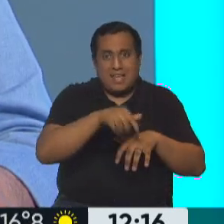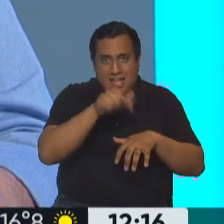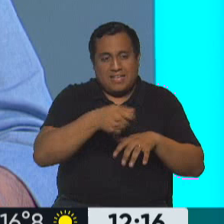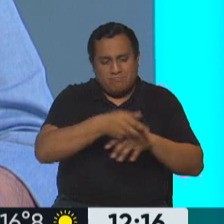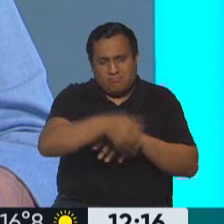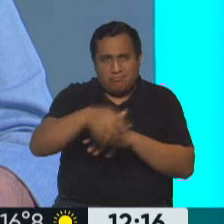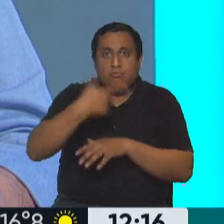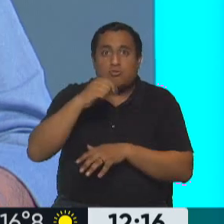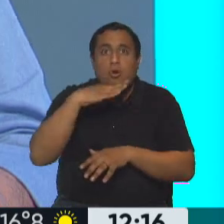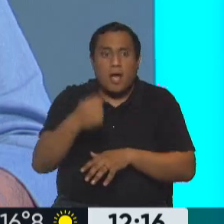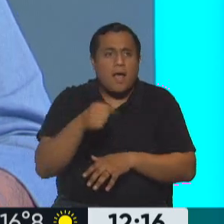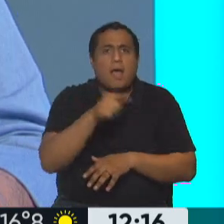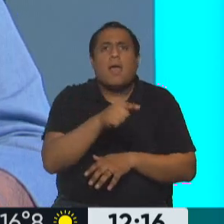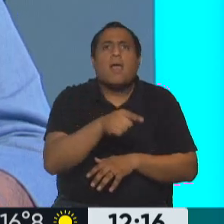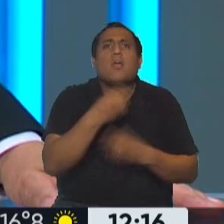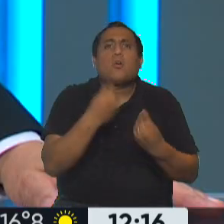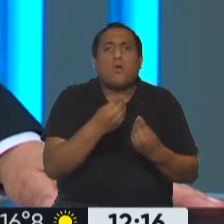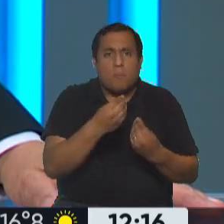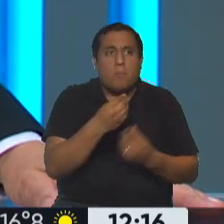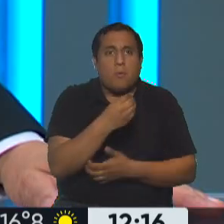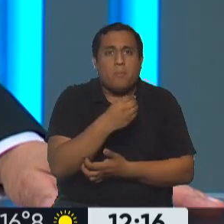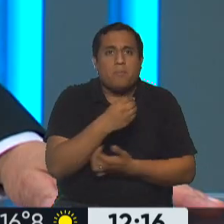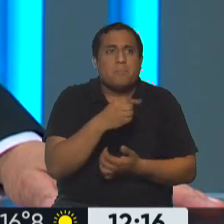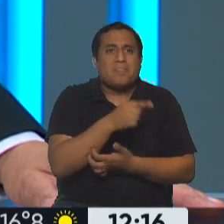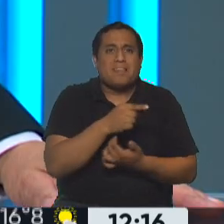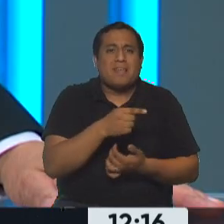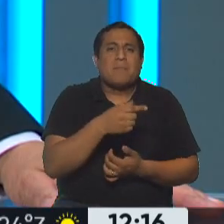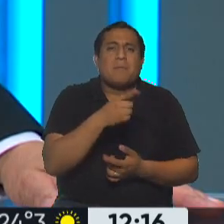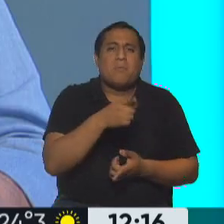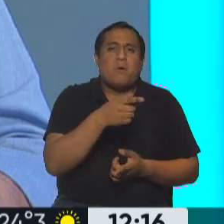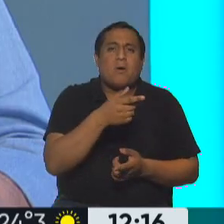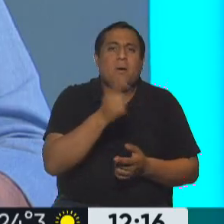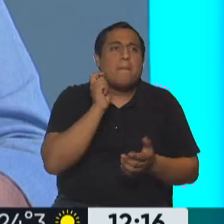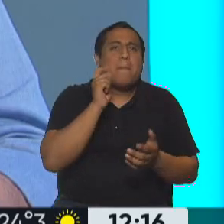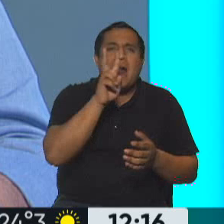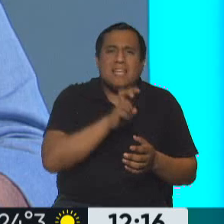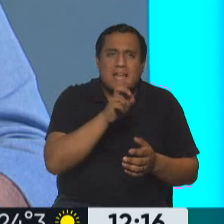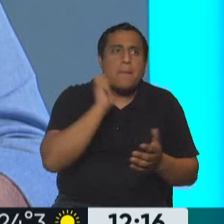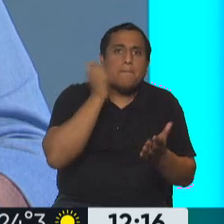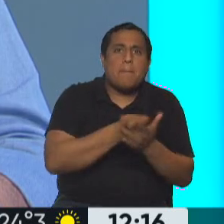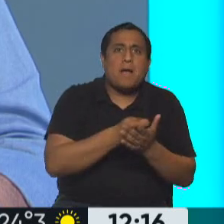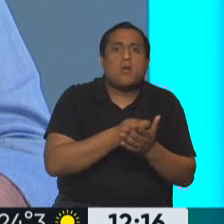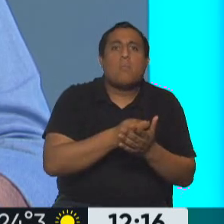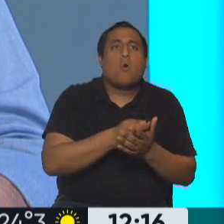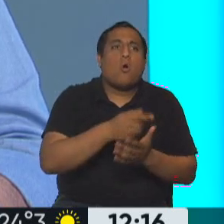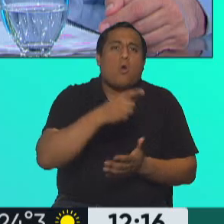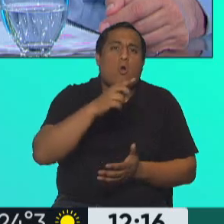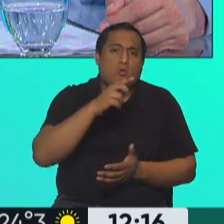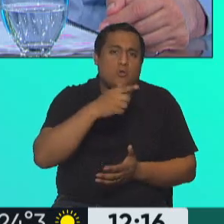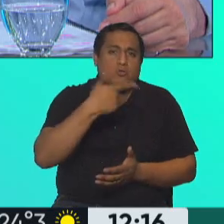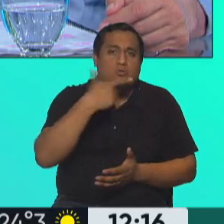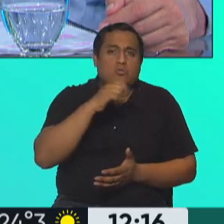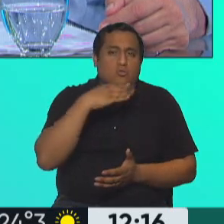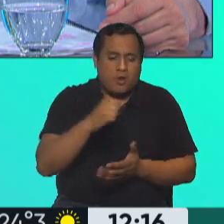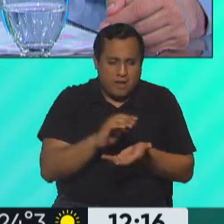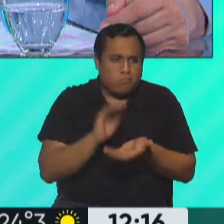siembra soja, se siembra con el sistema de arriendo. Y mucho de ese arriendo se pagan en soja fija, en soja